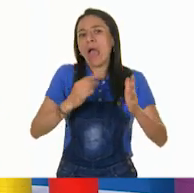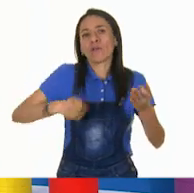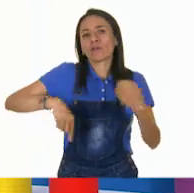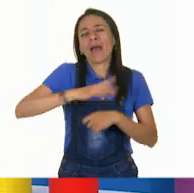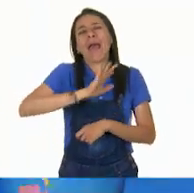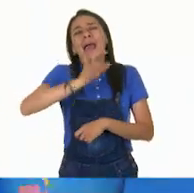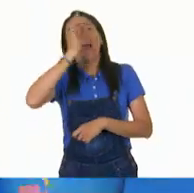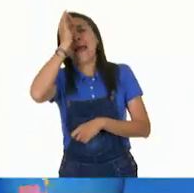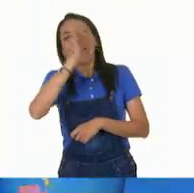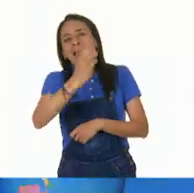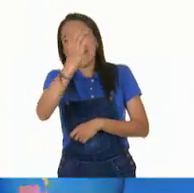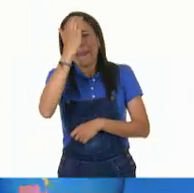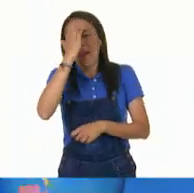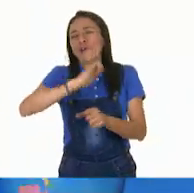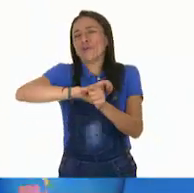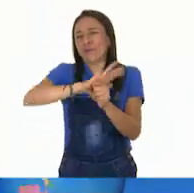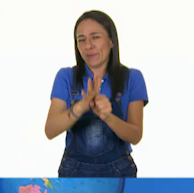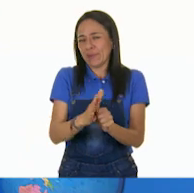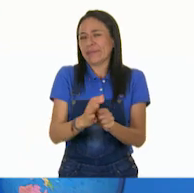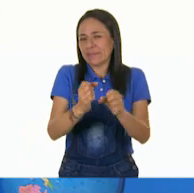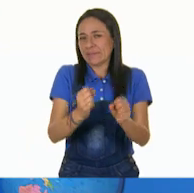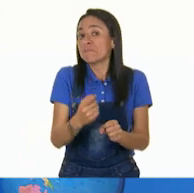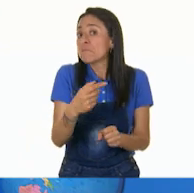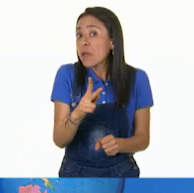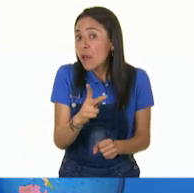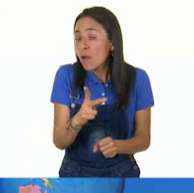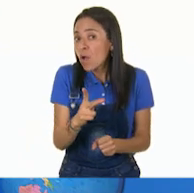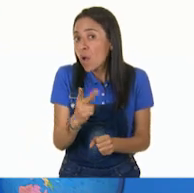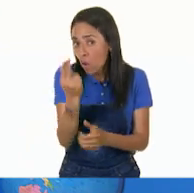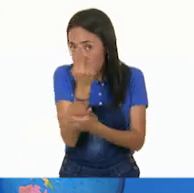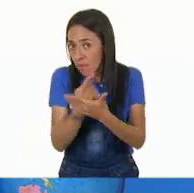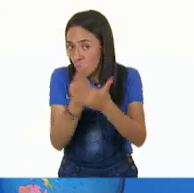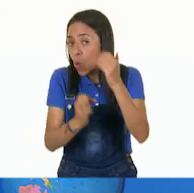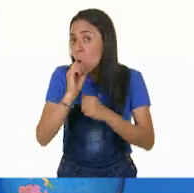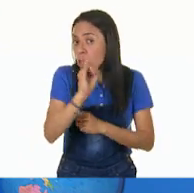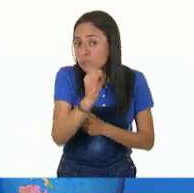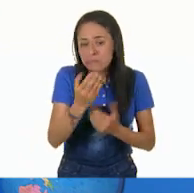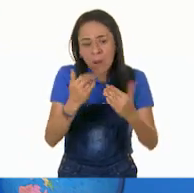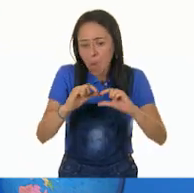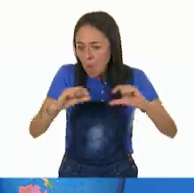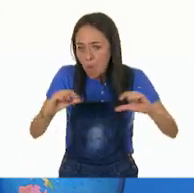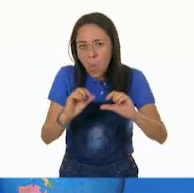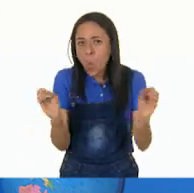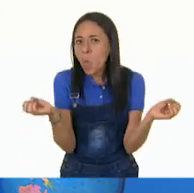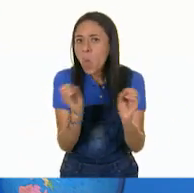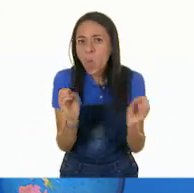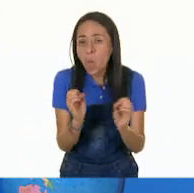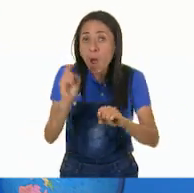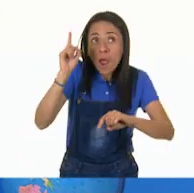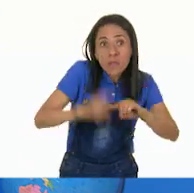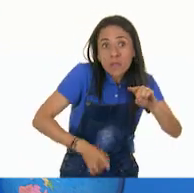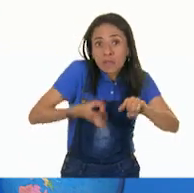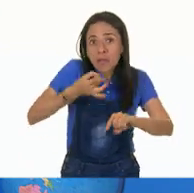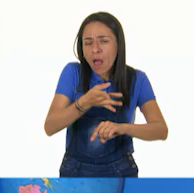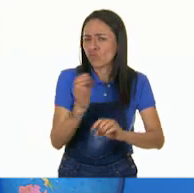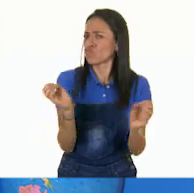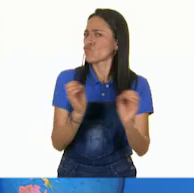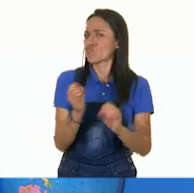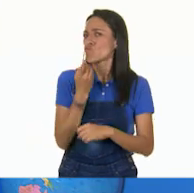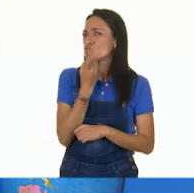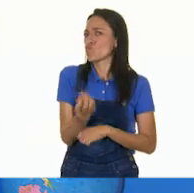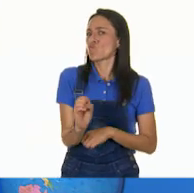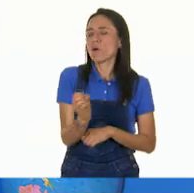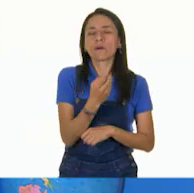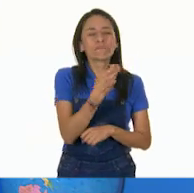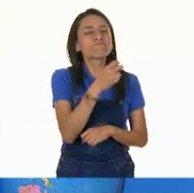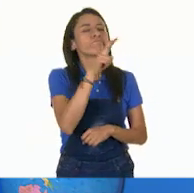lo elimina si es cierto es cierto realito bueno creo que este es otro de los muchos recursos que utilizan